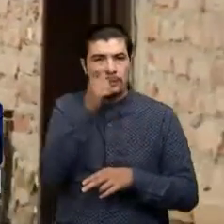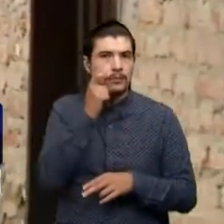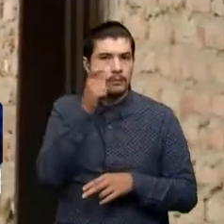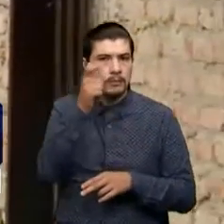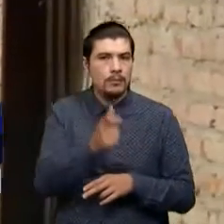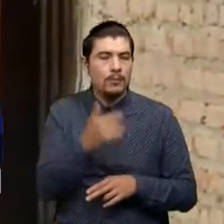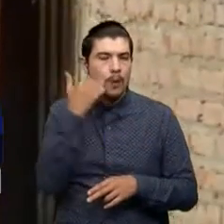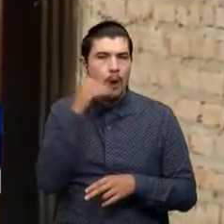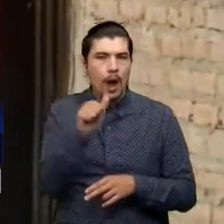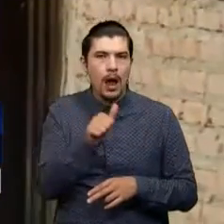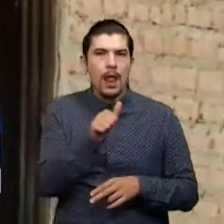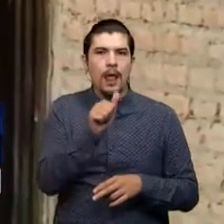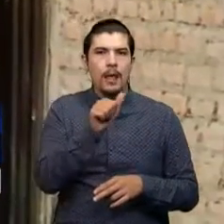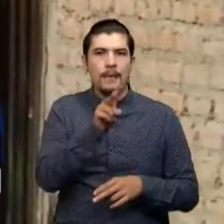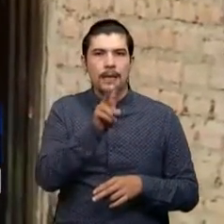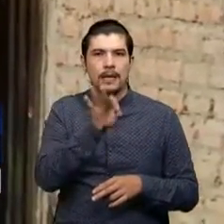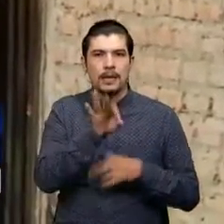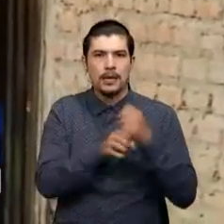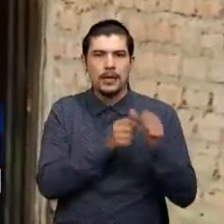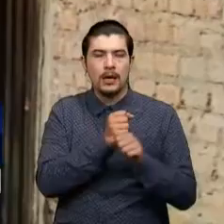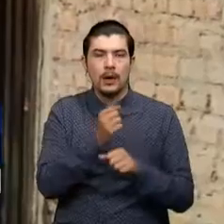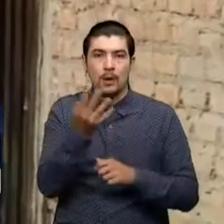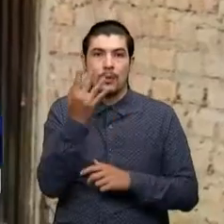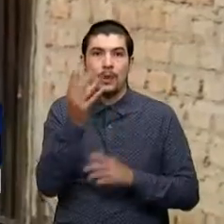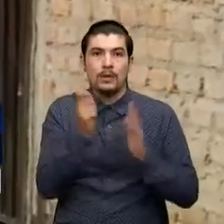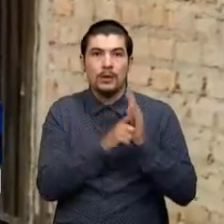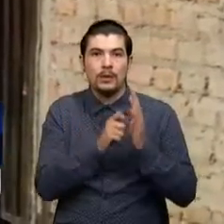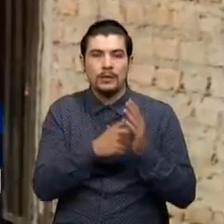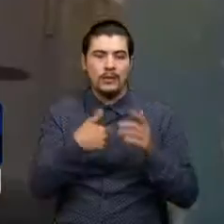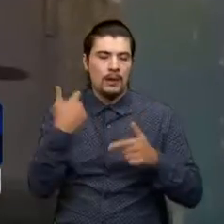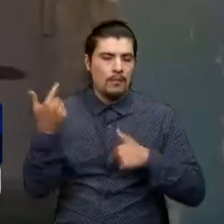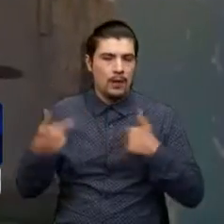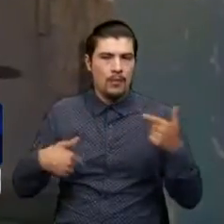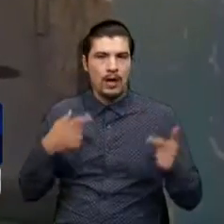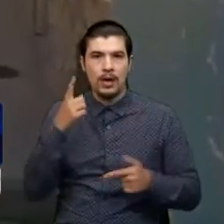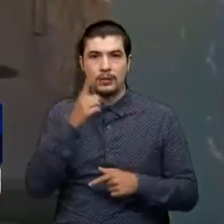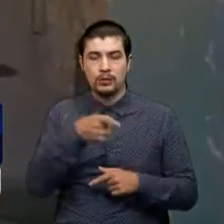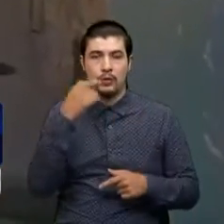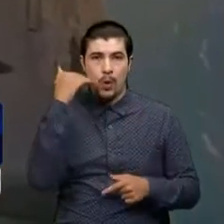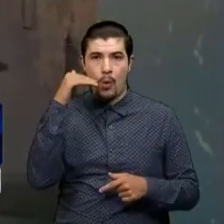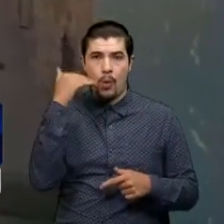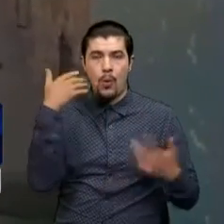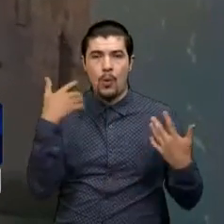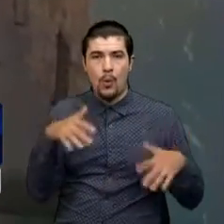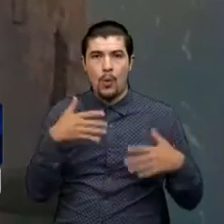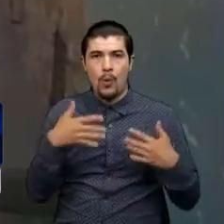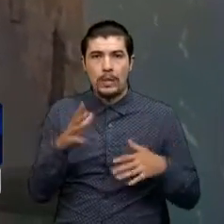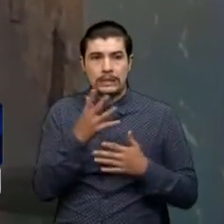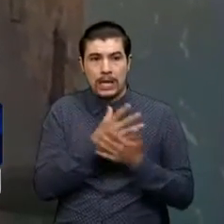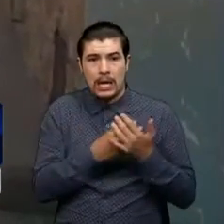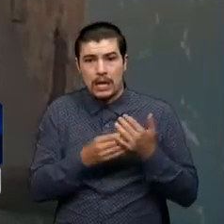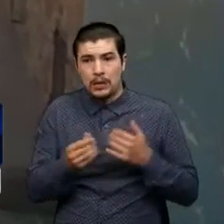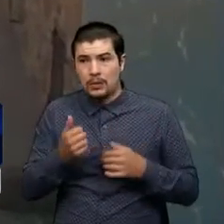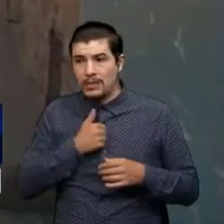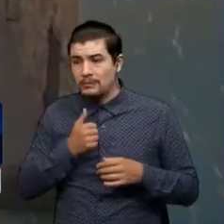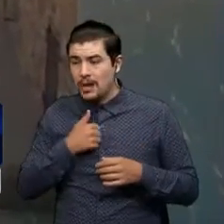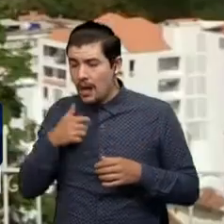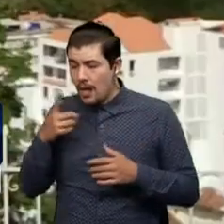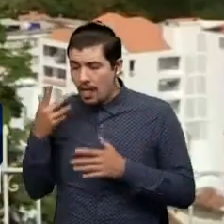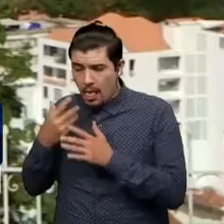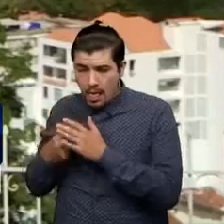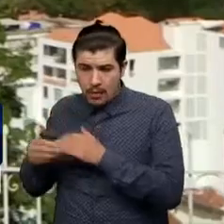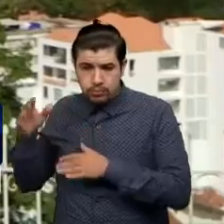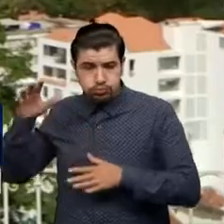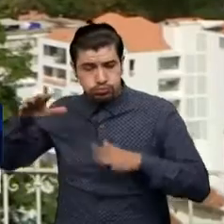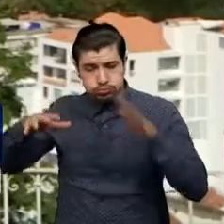de 23 años de edad. Cuatro impactos de arma de fuego recibió esta persona, que salió por sus propios medios a buscar ayuda de la